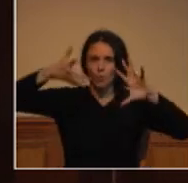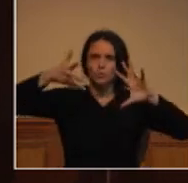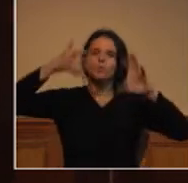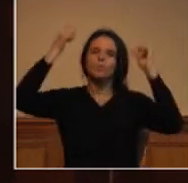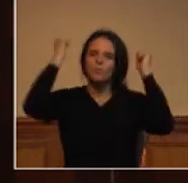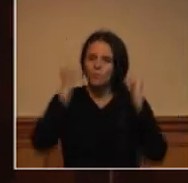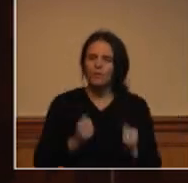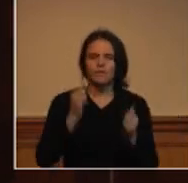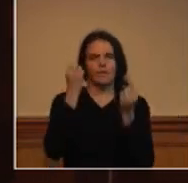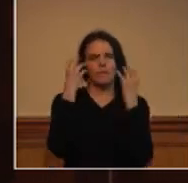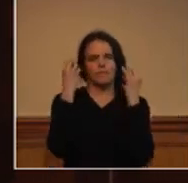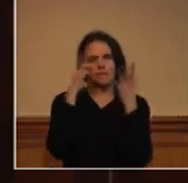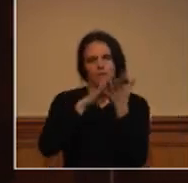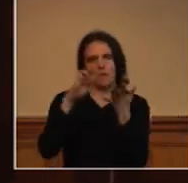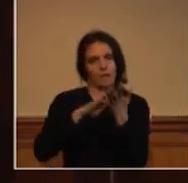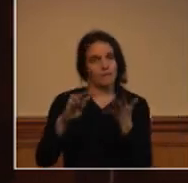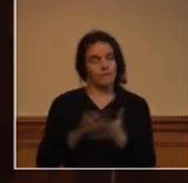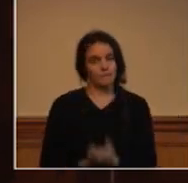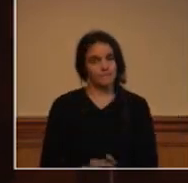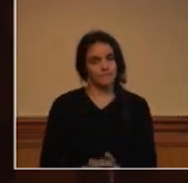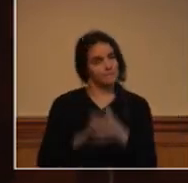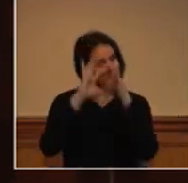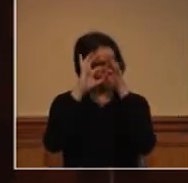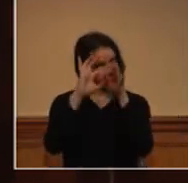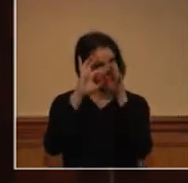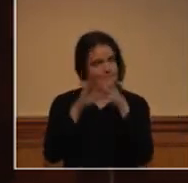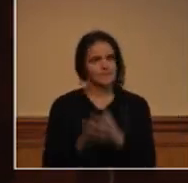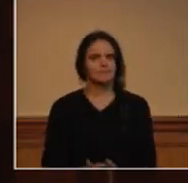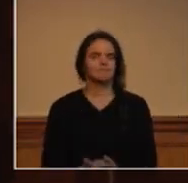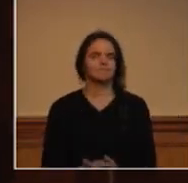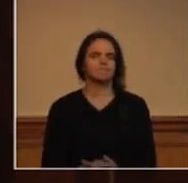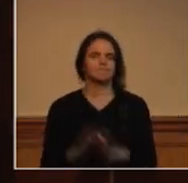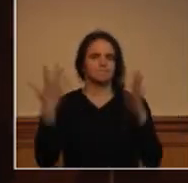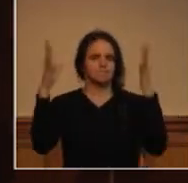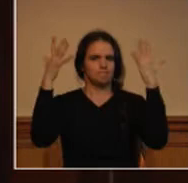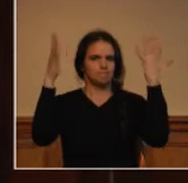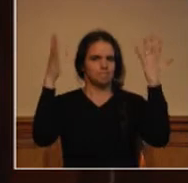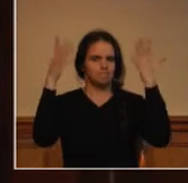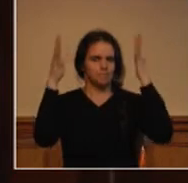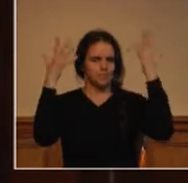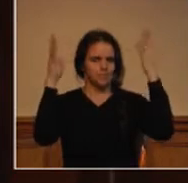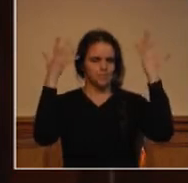pueden aprender a leer. Muchas gracias.